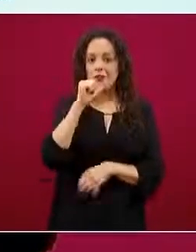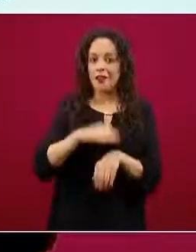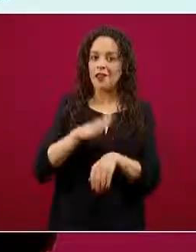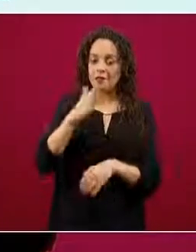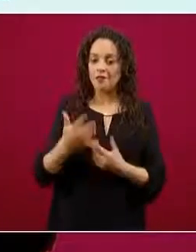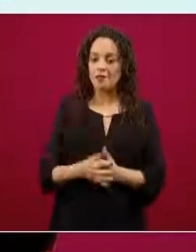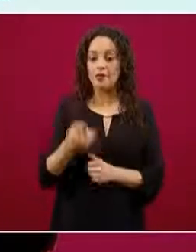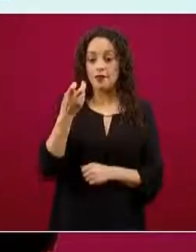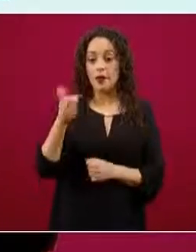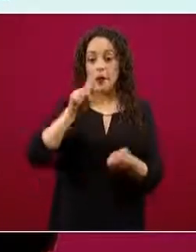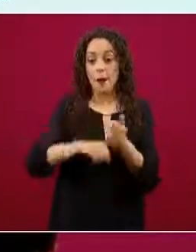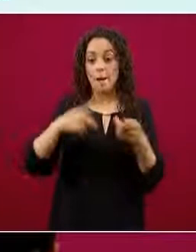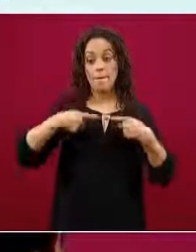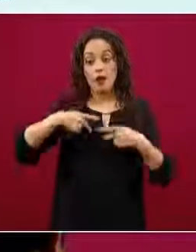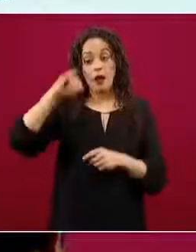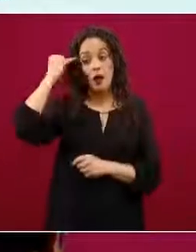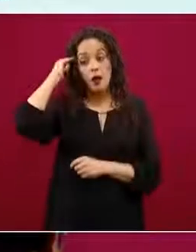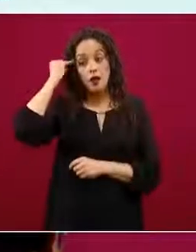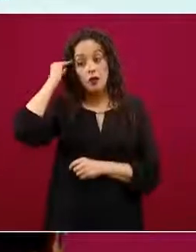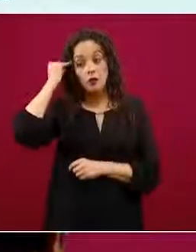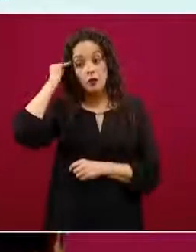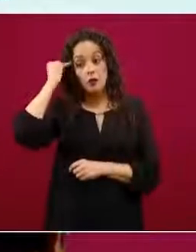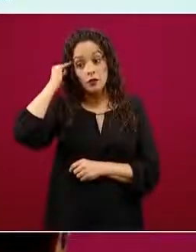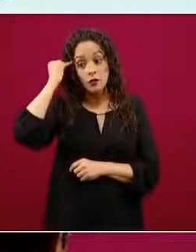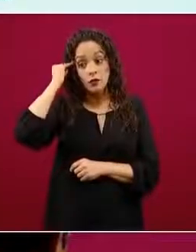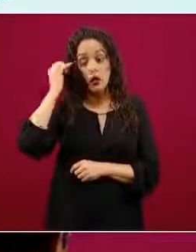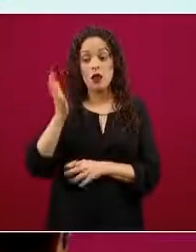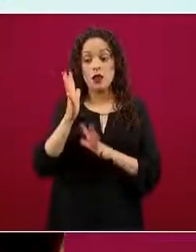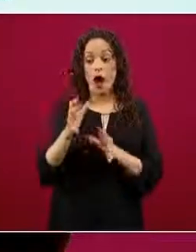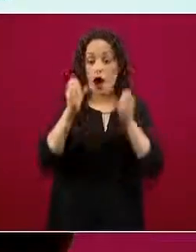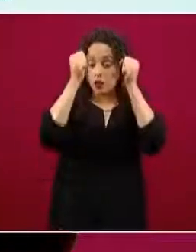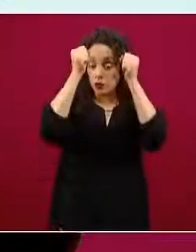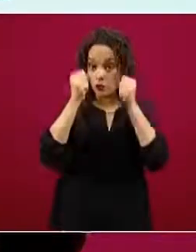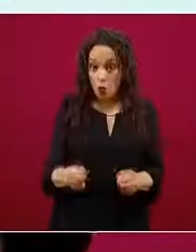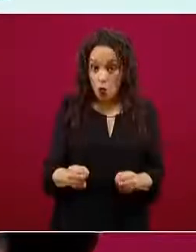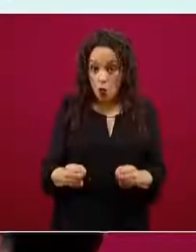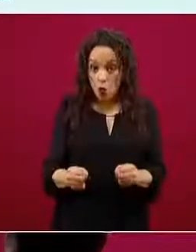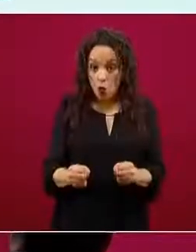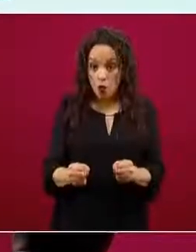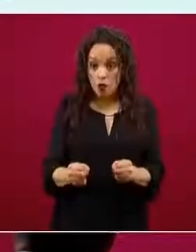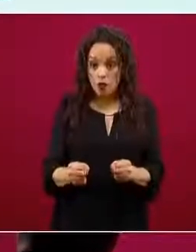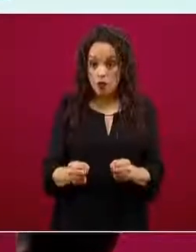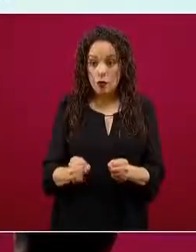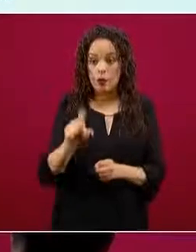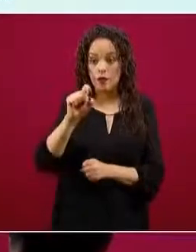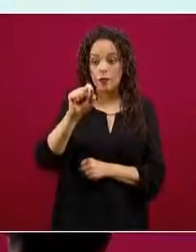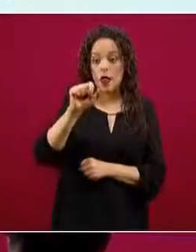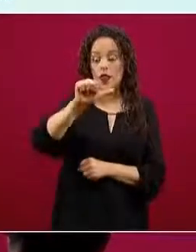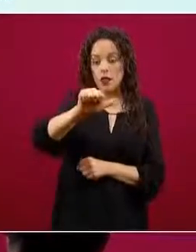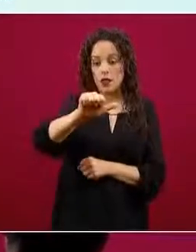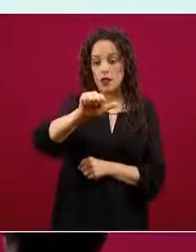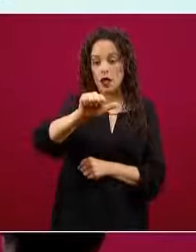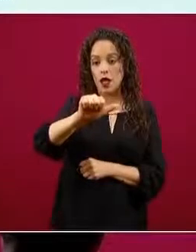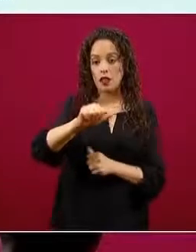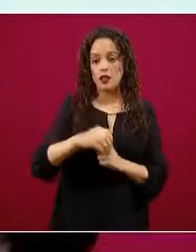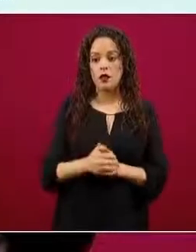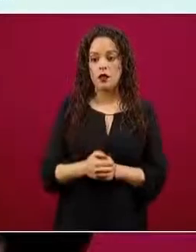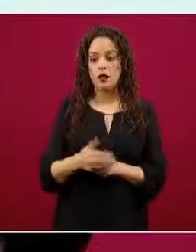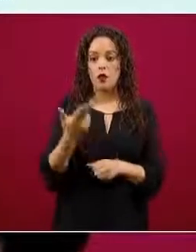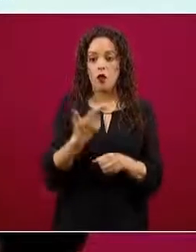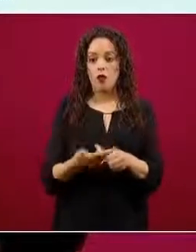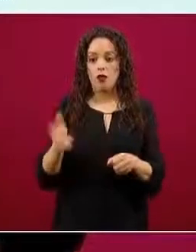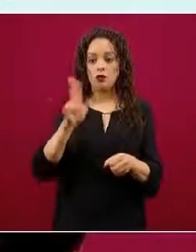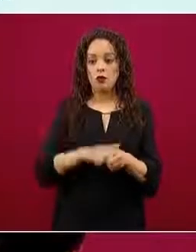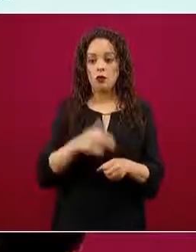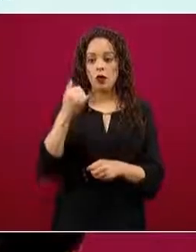personas indígenas, ya de los descartados. Bueno, si nos vamos acá a la letalidad, pues 26 de manera en los hospitalizados y de